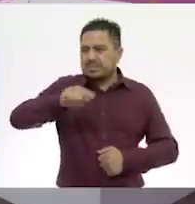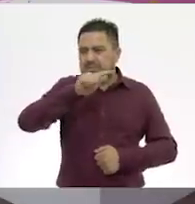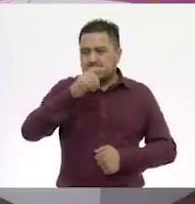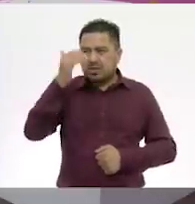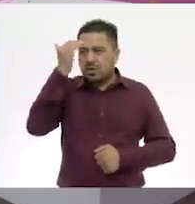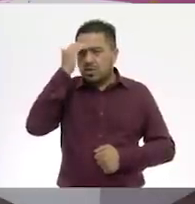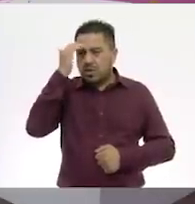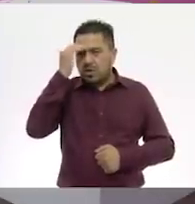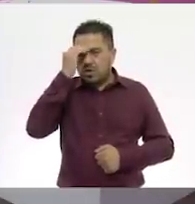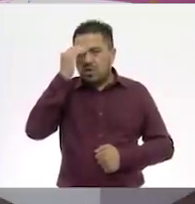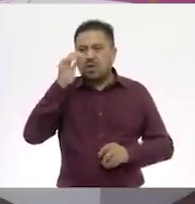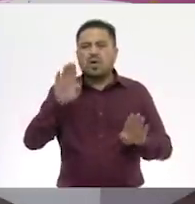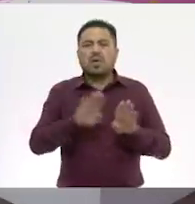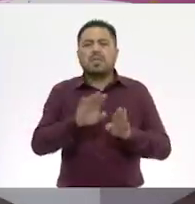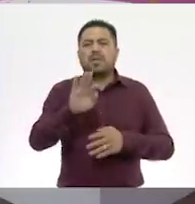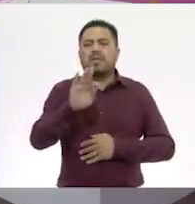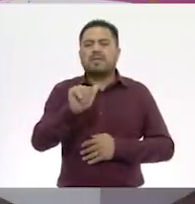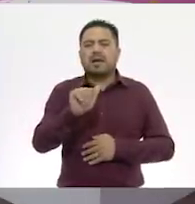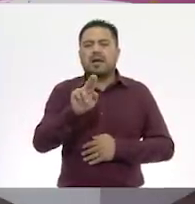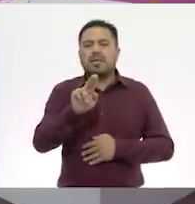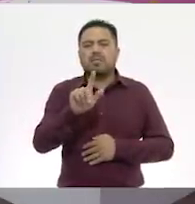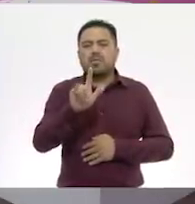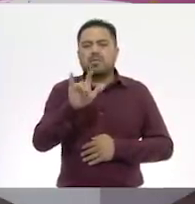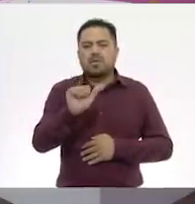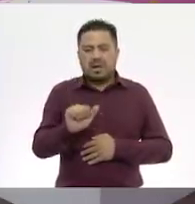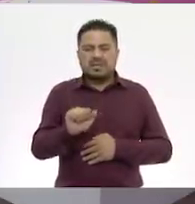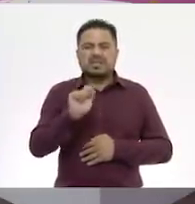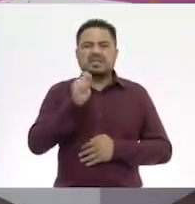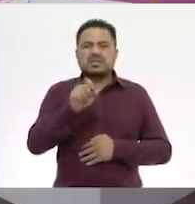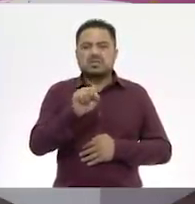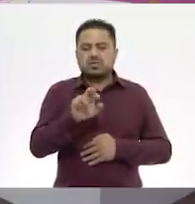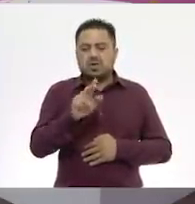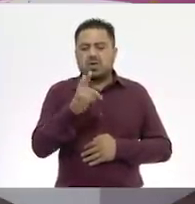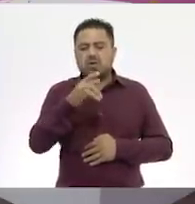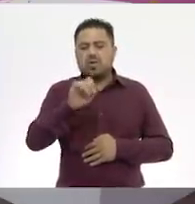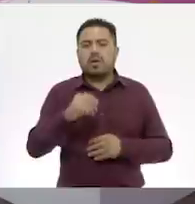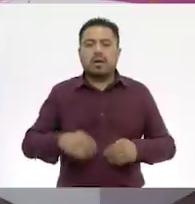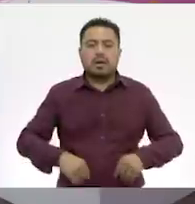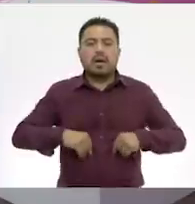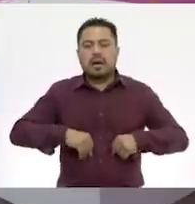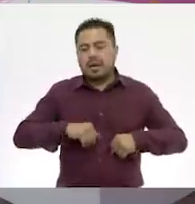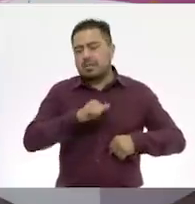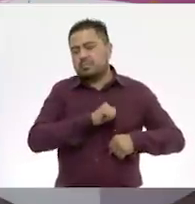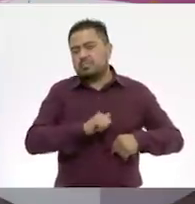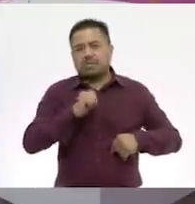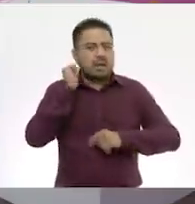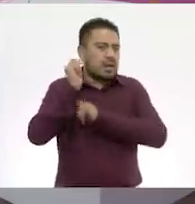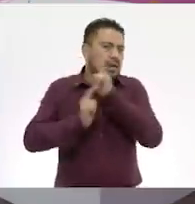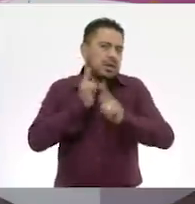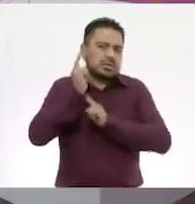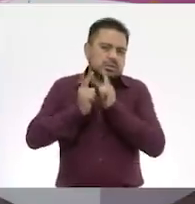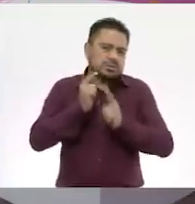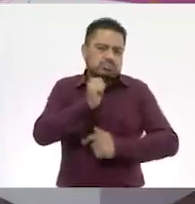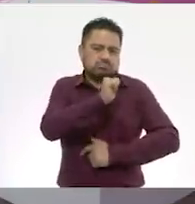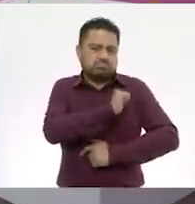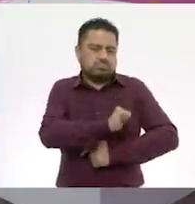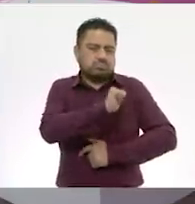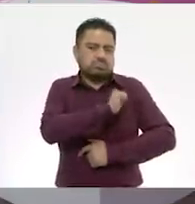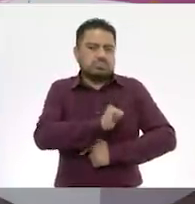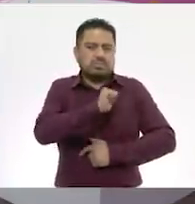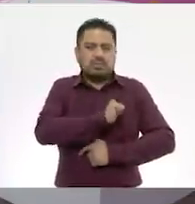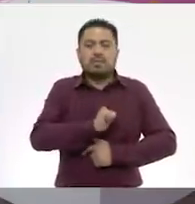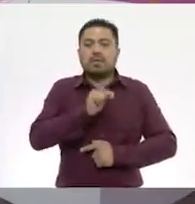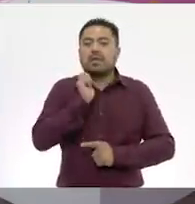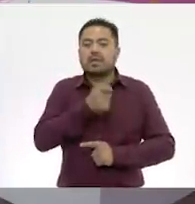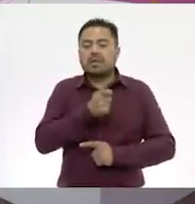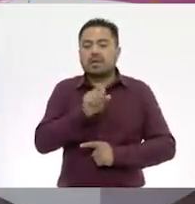de fábulas es Esopo, que vivió en la Grecia clásica, en la Grecia antigua. Y las fábulas